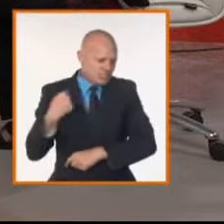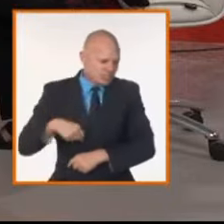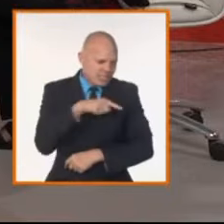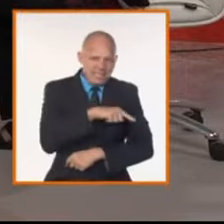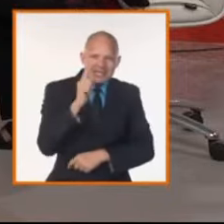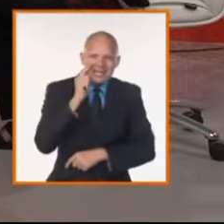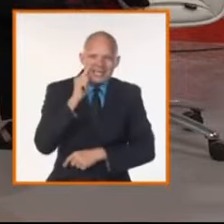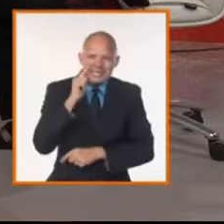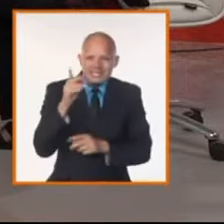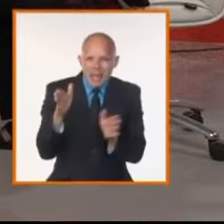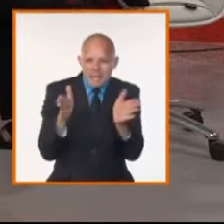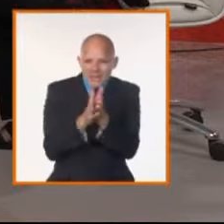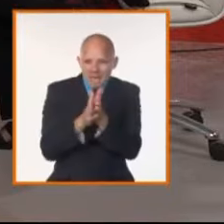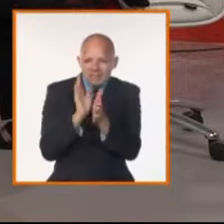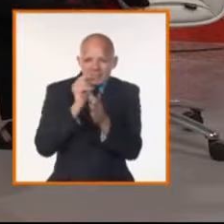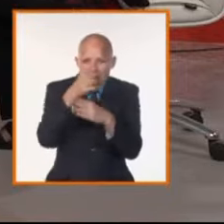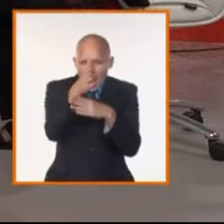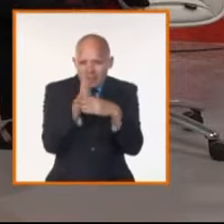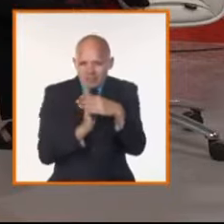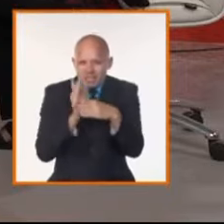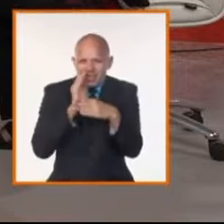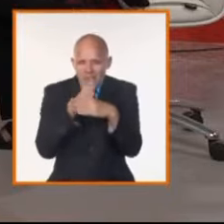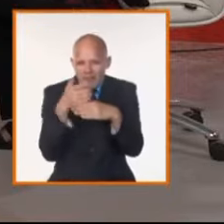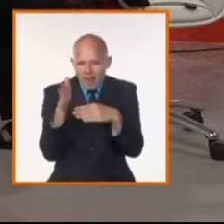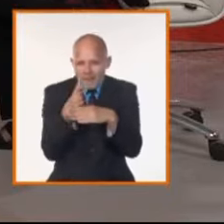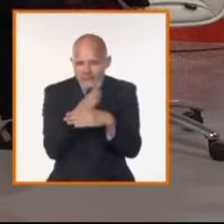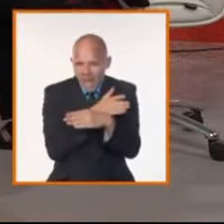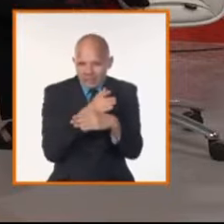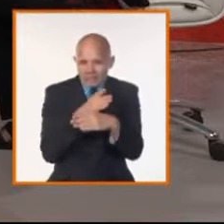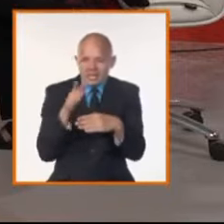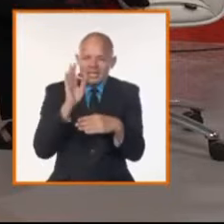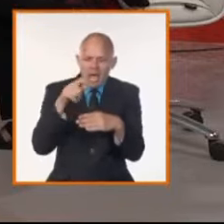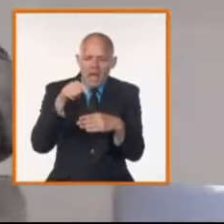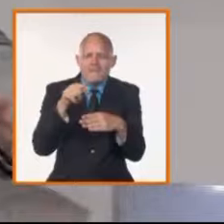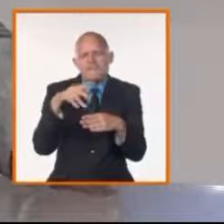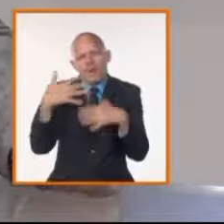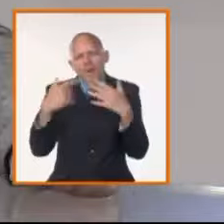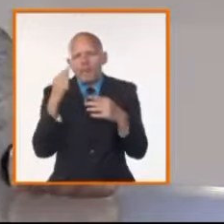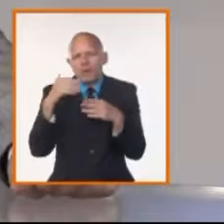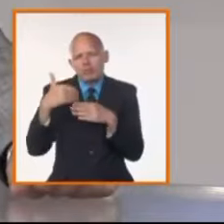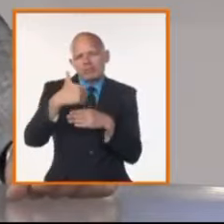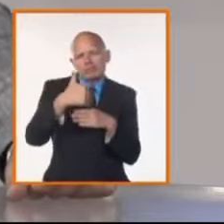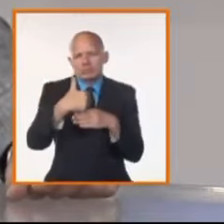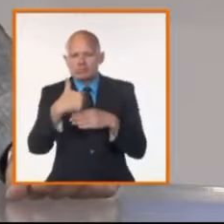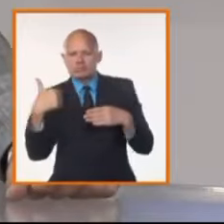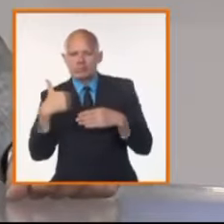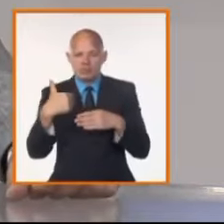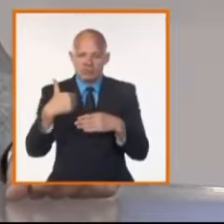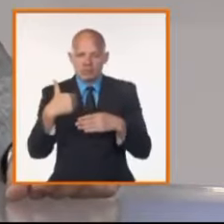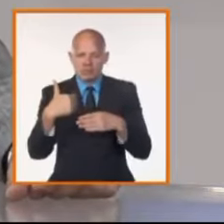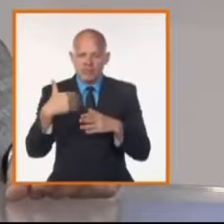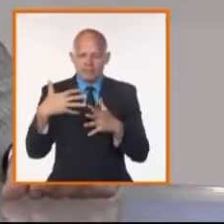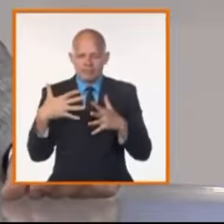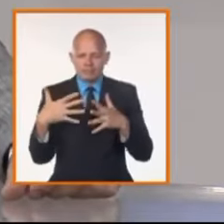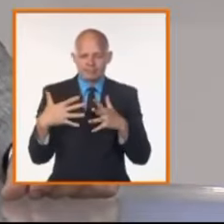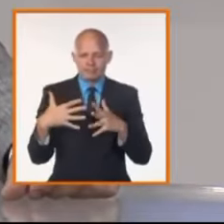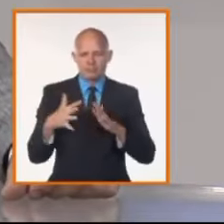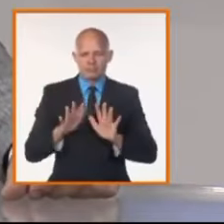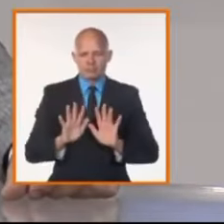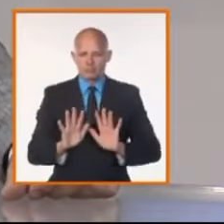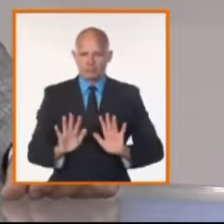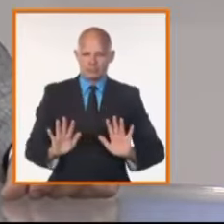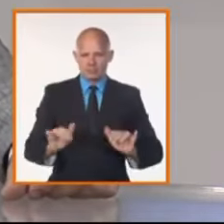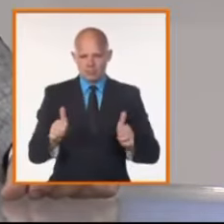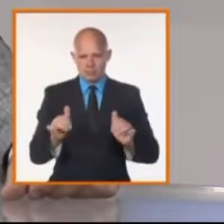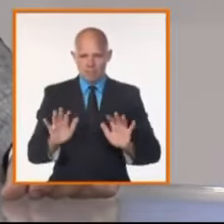solucionando todas estas eh dificultades y se ha creado este eje que es que es que además han sido muy claros en